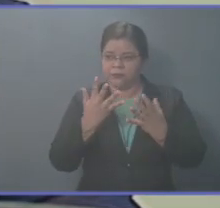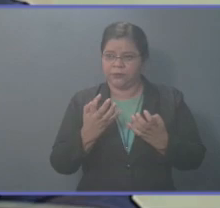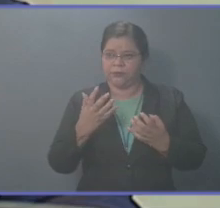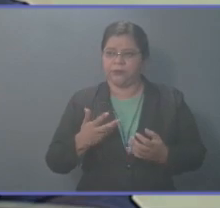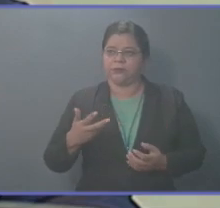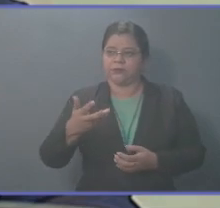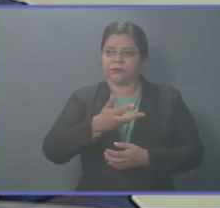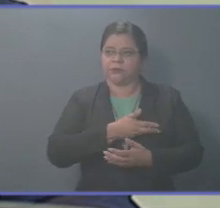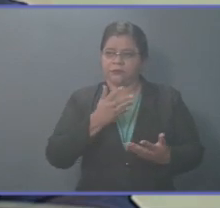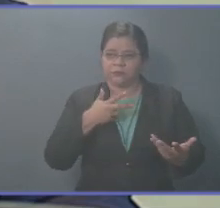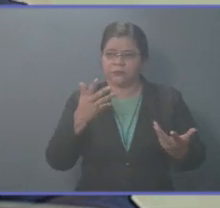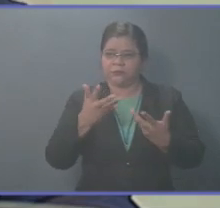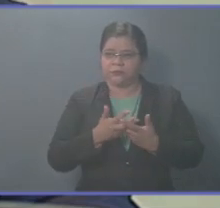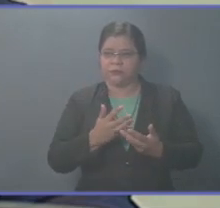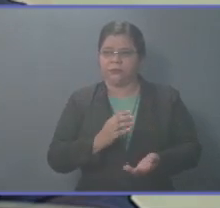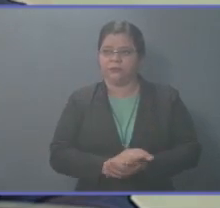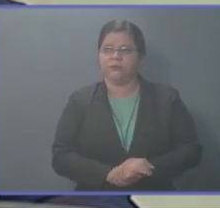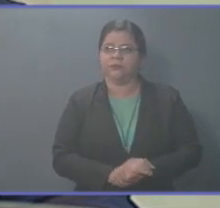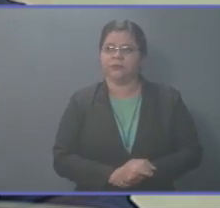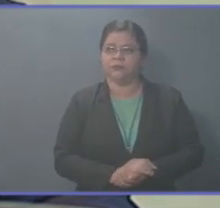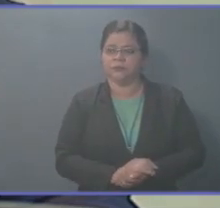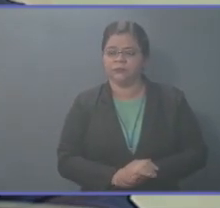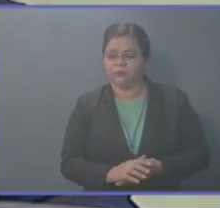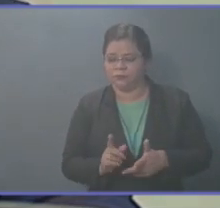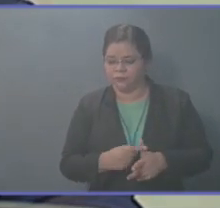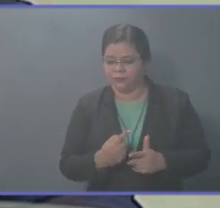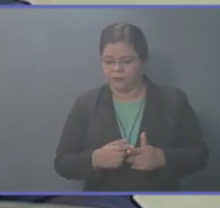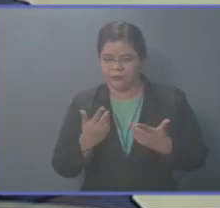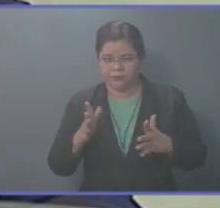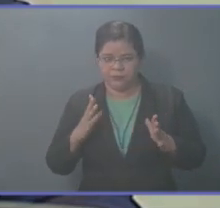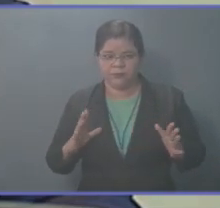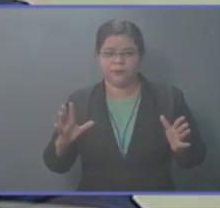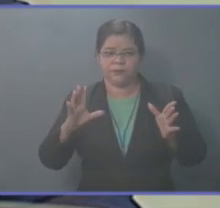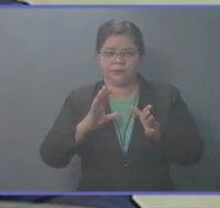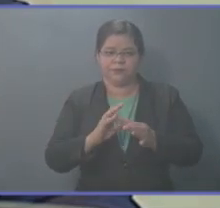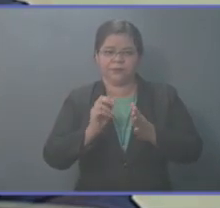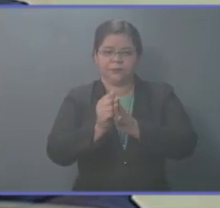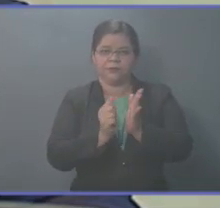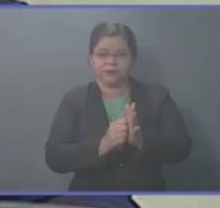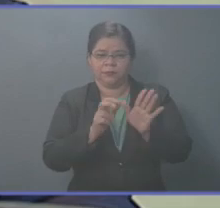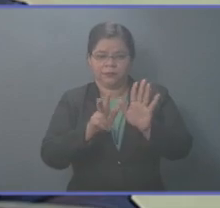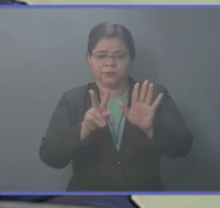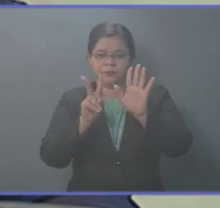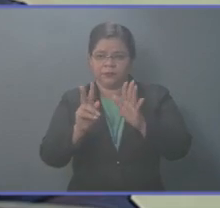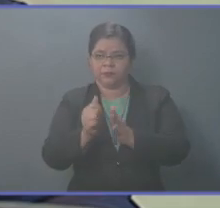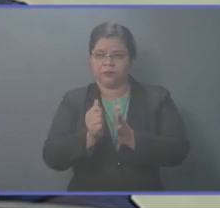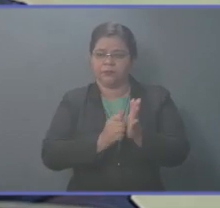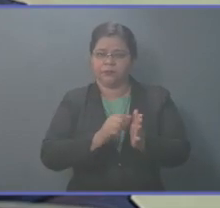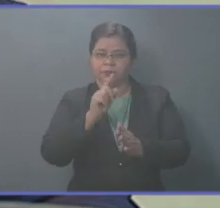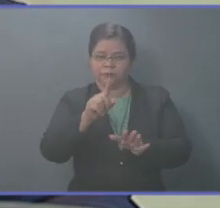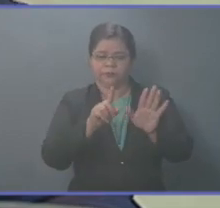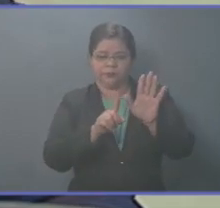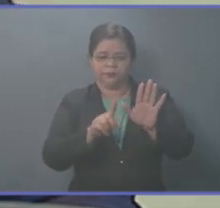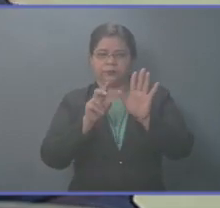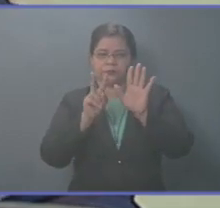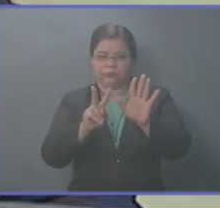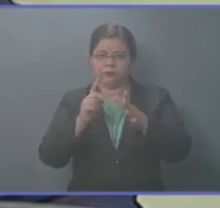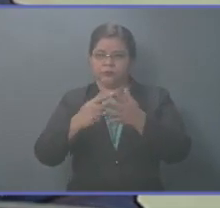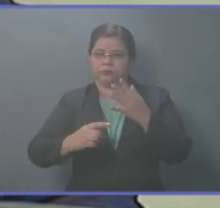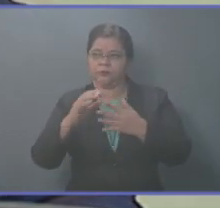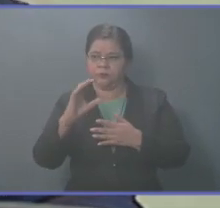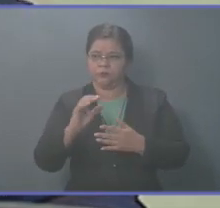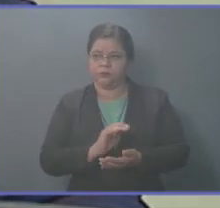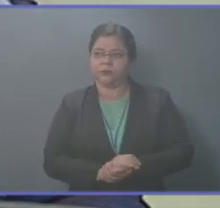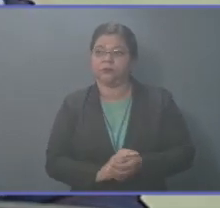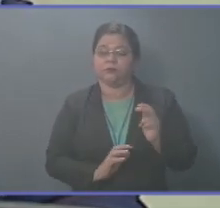sala interprete el sentido de las disposiciones constitucionales en juego, los artículos 87 y 167, ordinal séptimo de la Constitución.